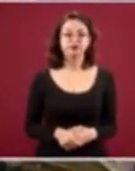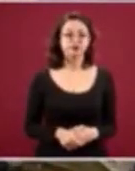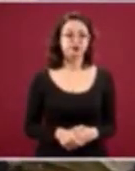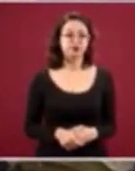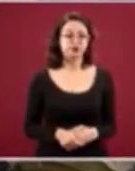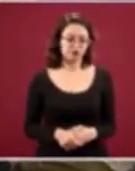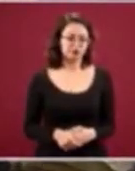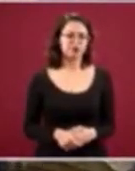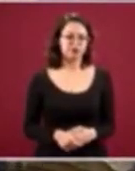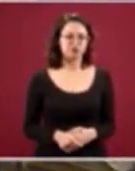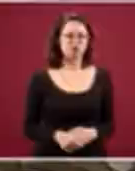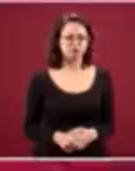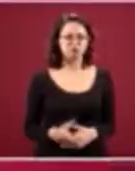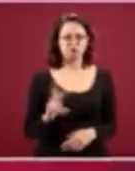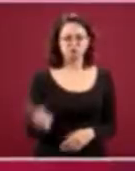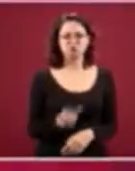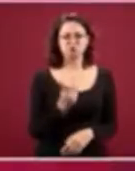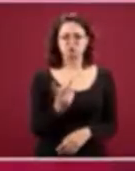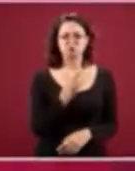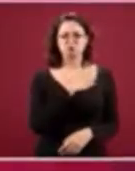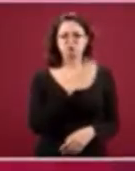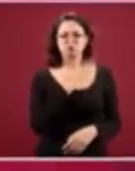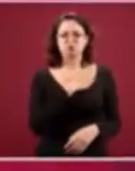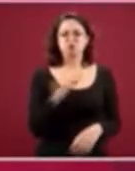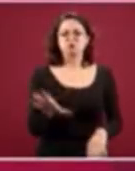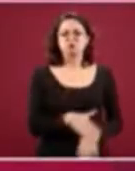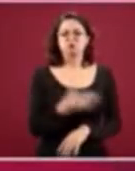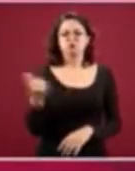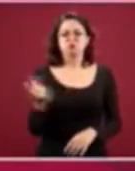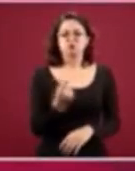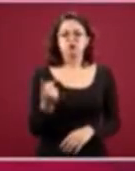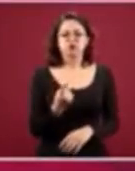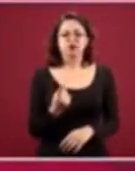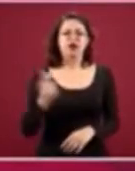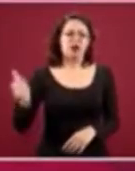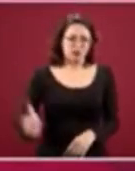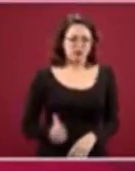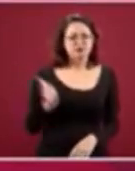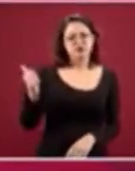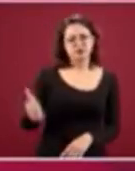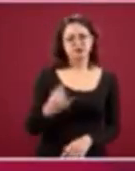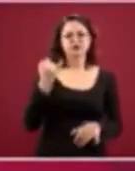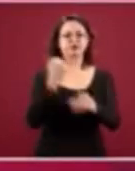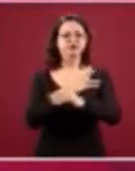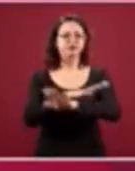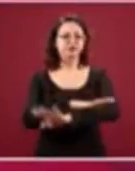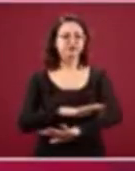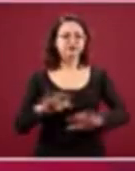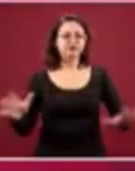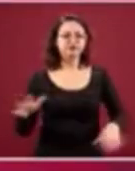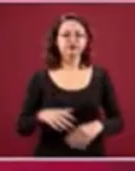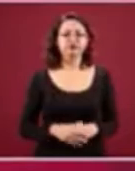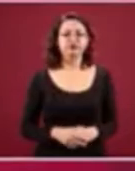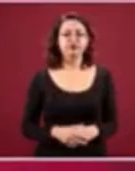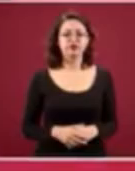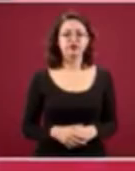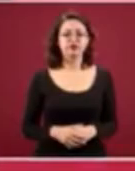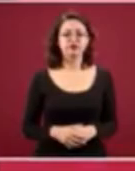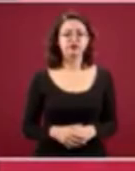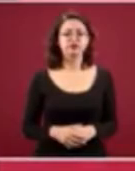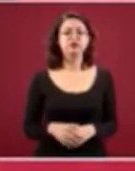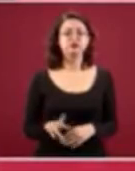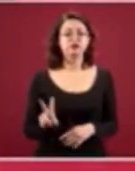la pregunta, porque me permite informar que en efecto